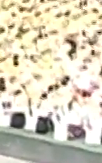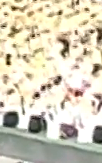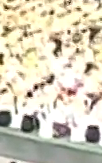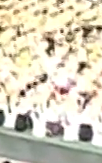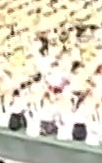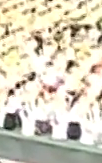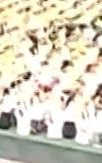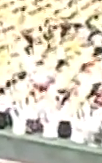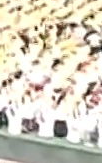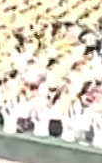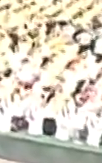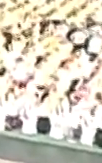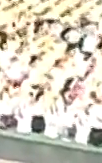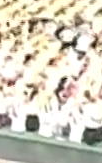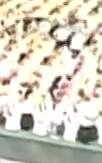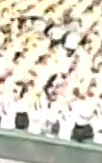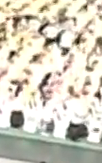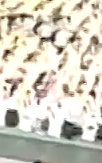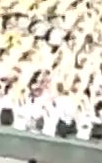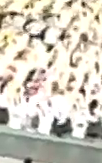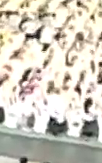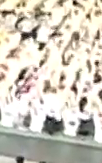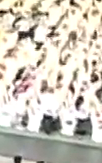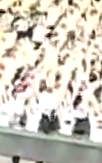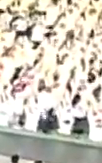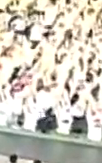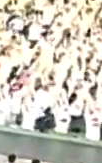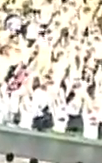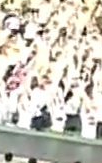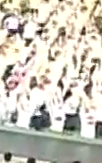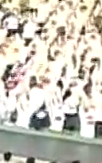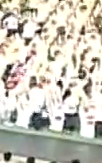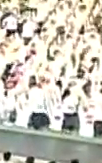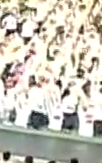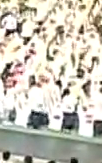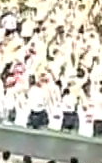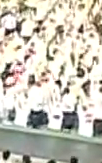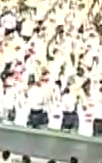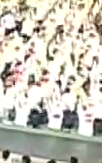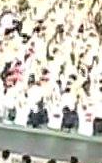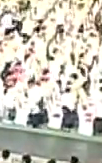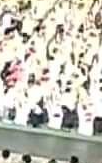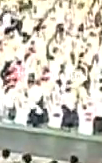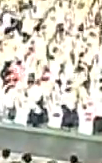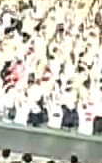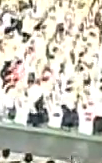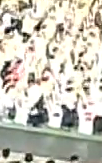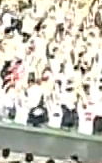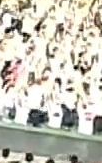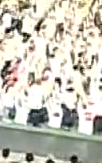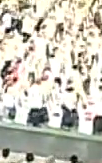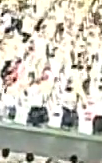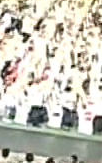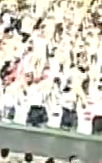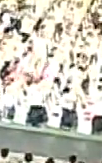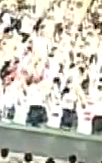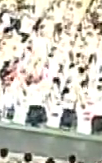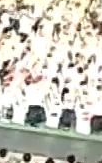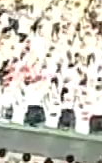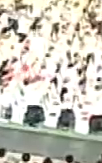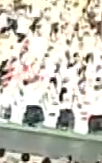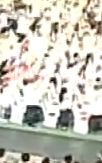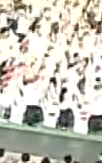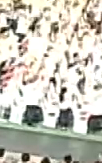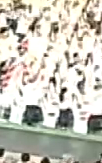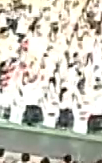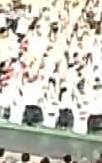en saludarles a esta hora desde el Poliedro de Caracas. Llega el presidente de la República Bolivariana de Venezuela, Nicolás